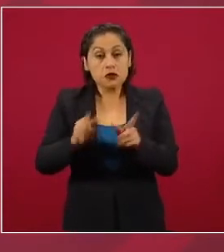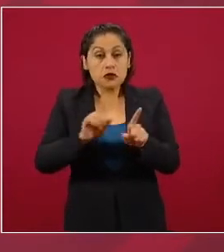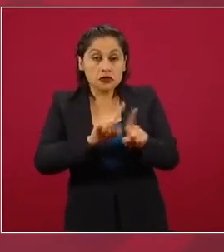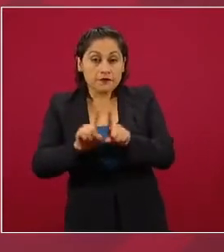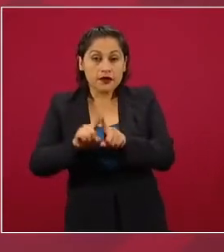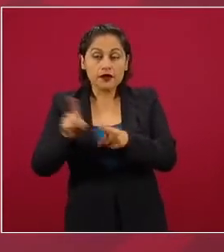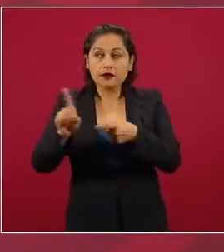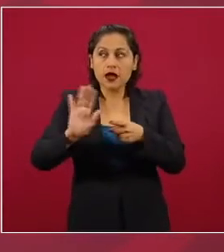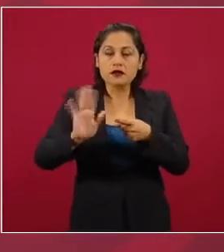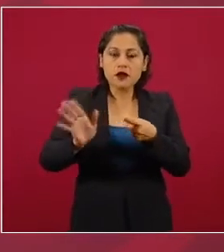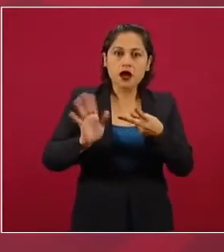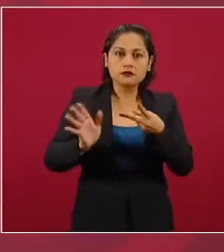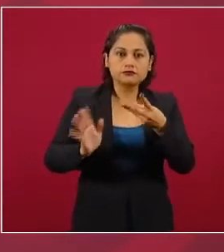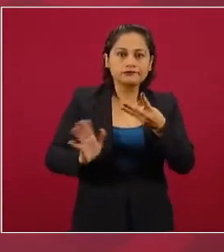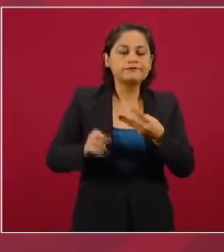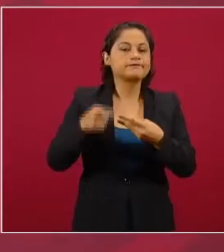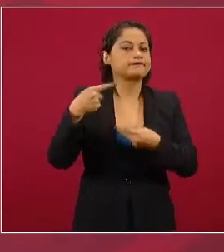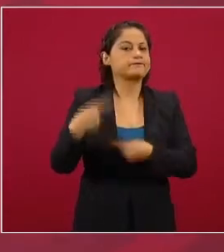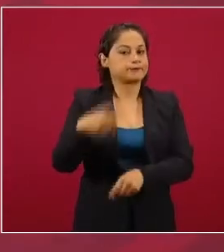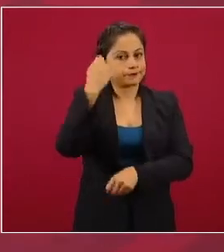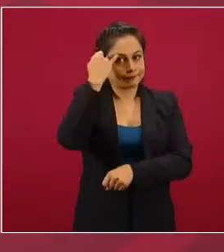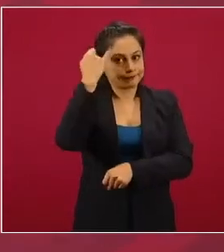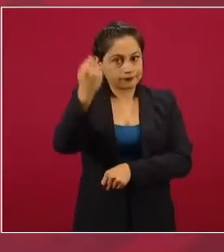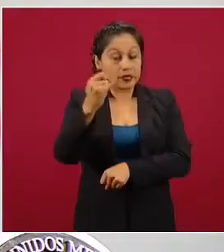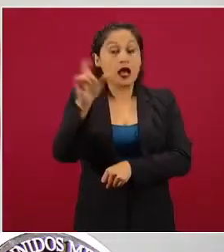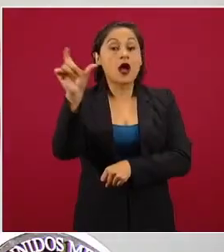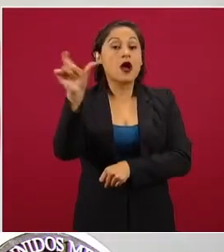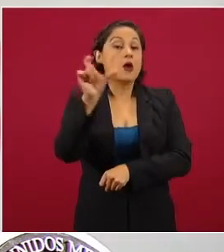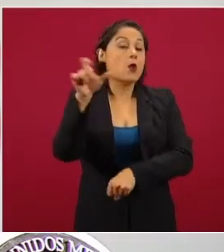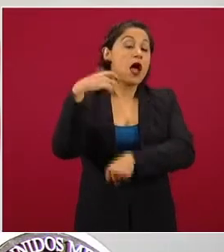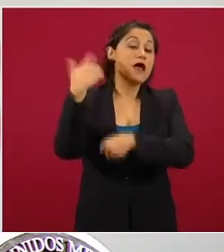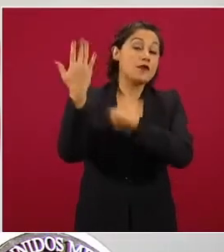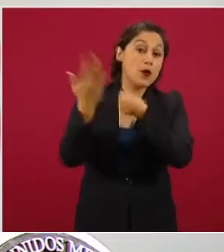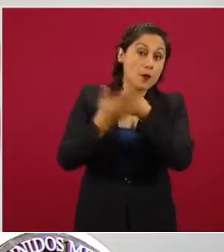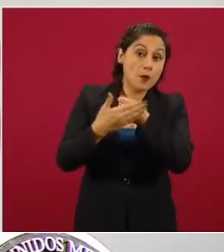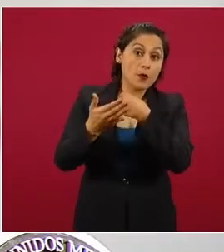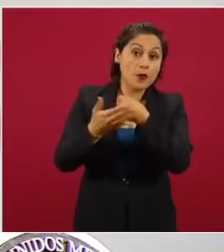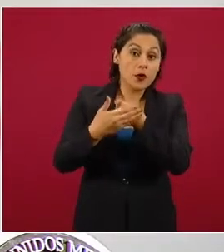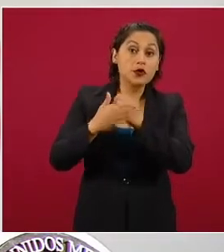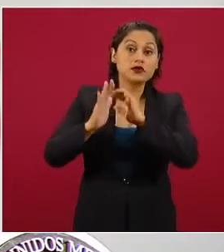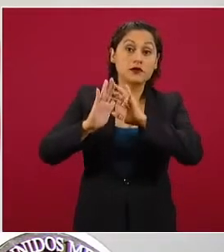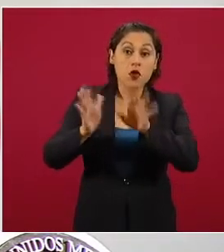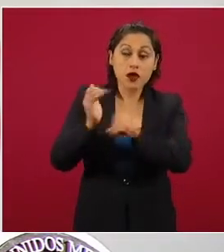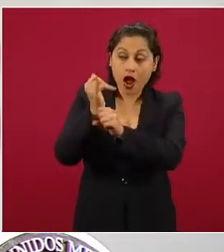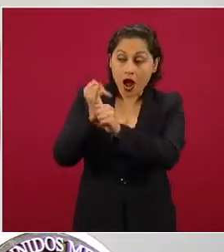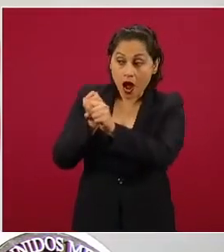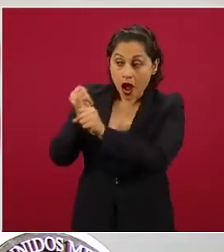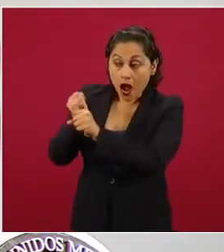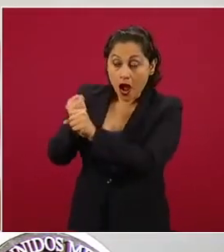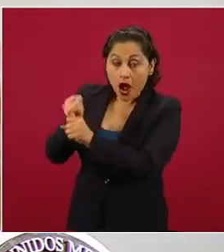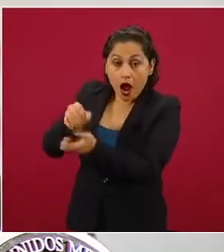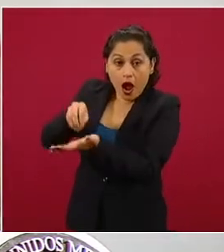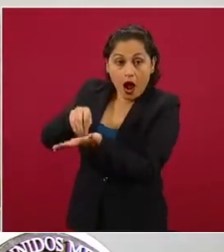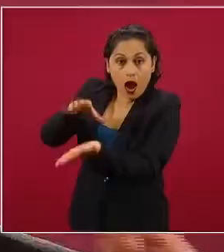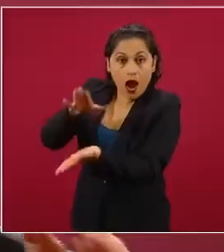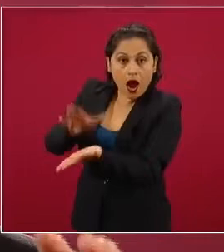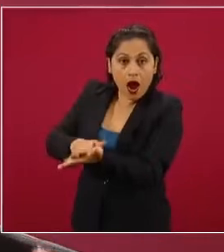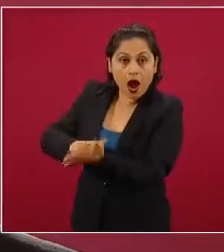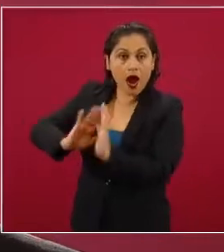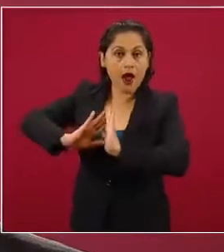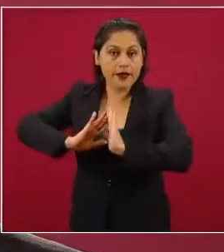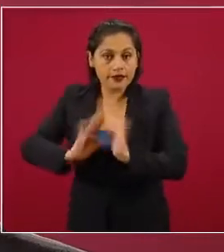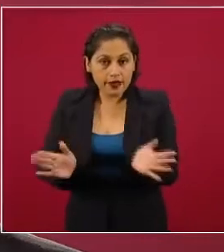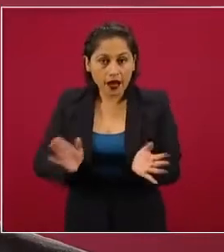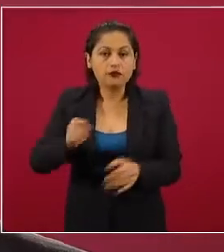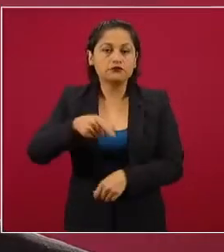momento en que se conozcan los resultados de la vacunación, de los ensayos clínicos, entonces se